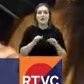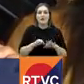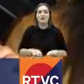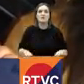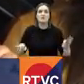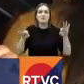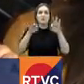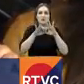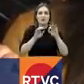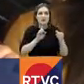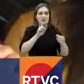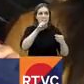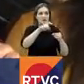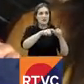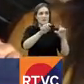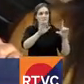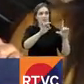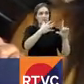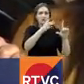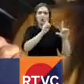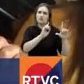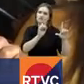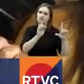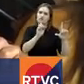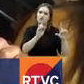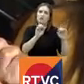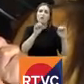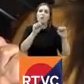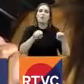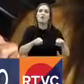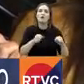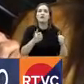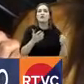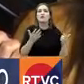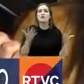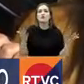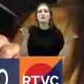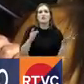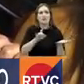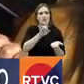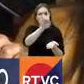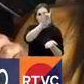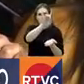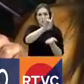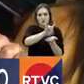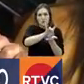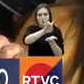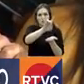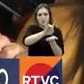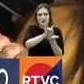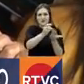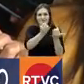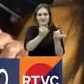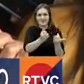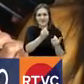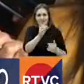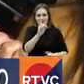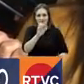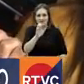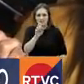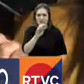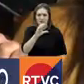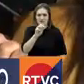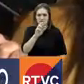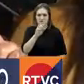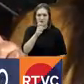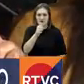Simplemente pueden hacerlo a través del botón de descarga descarga ya, y ahí va a tener también